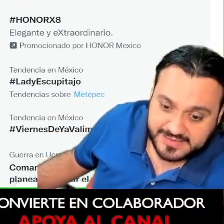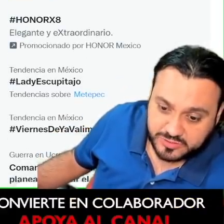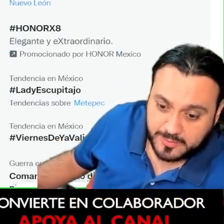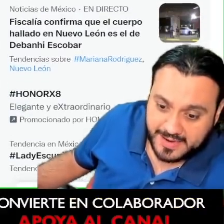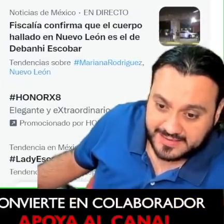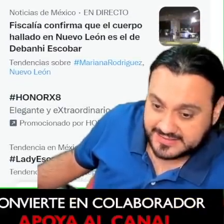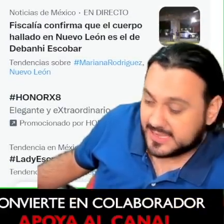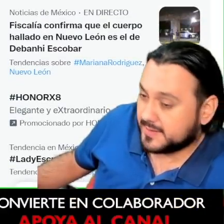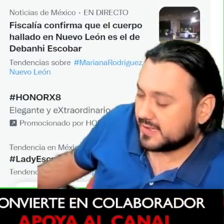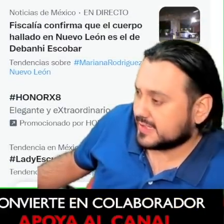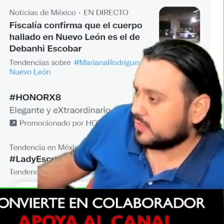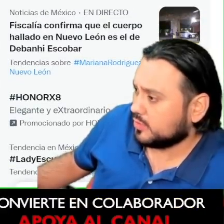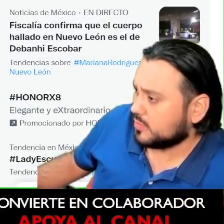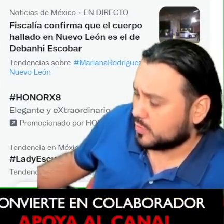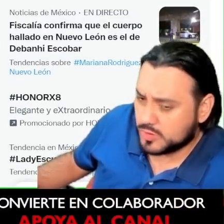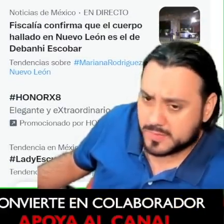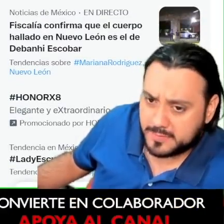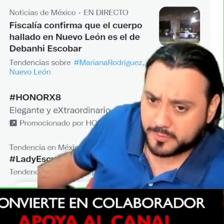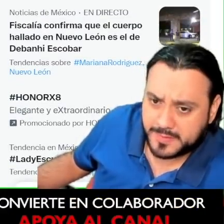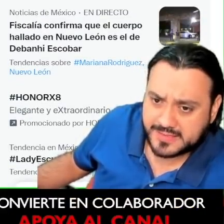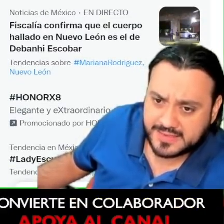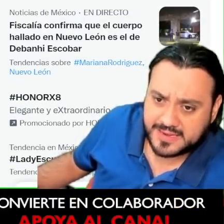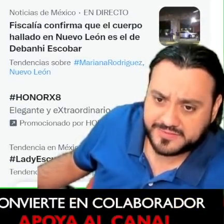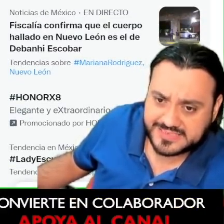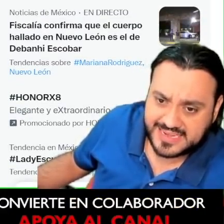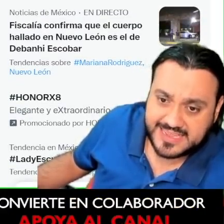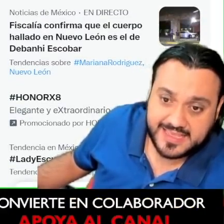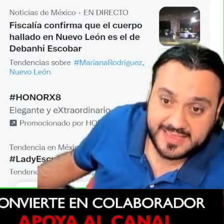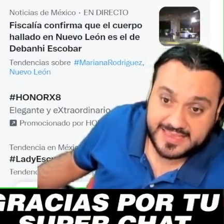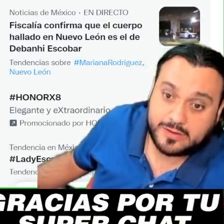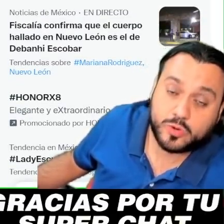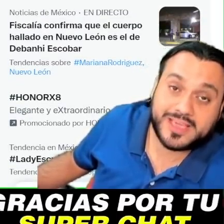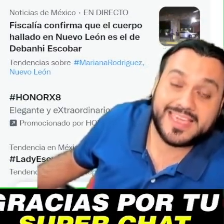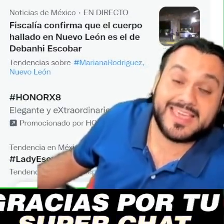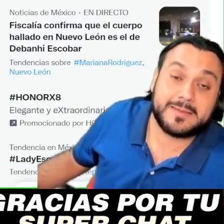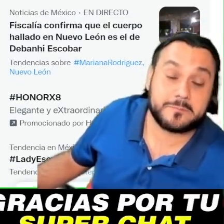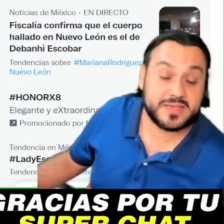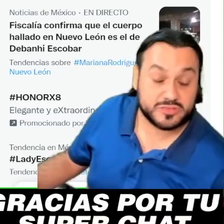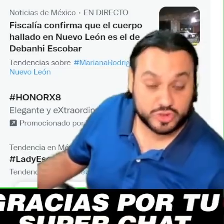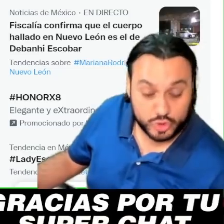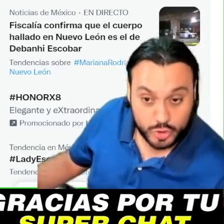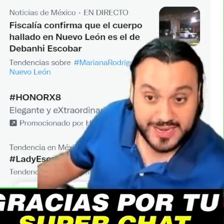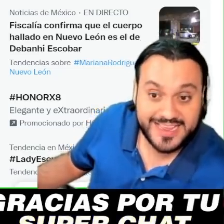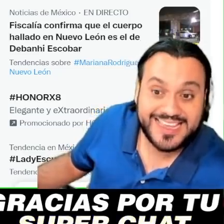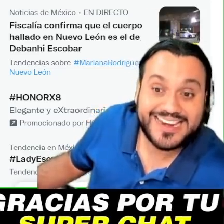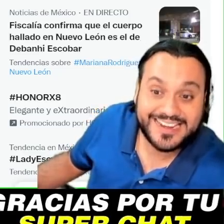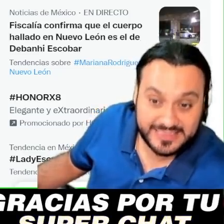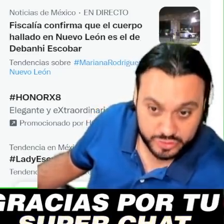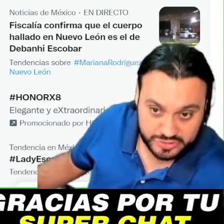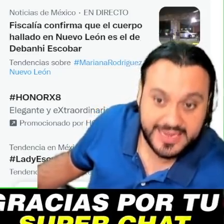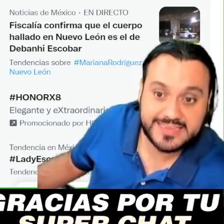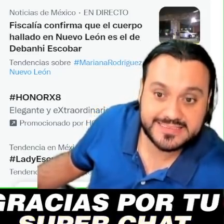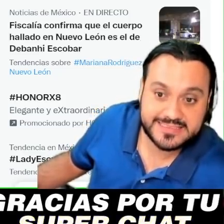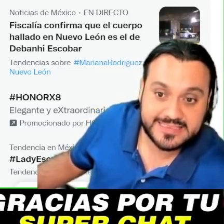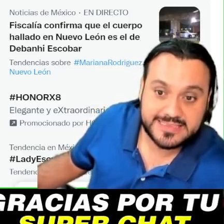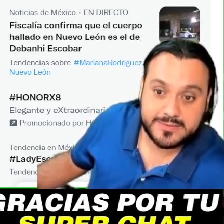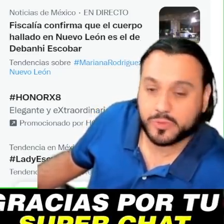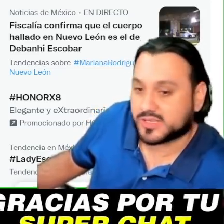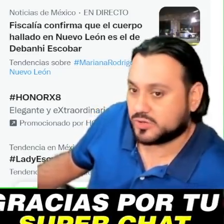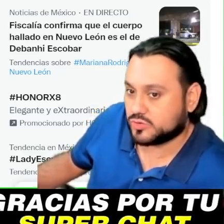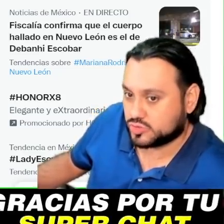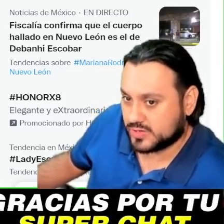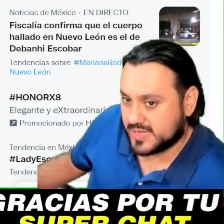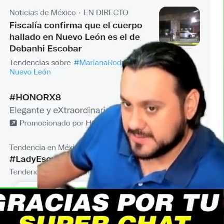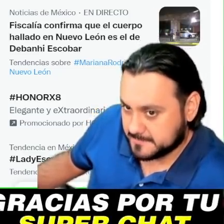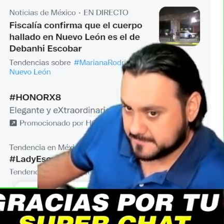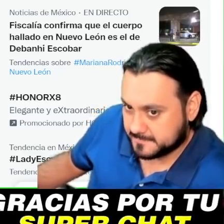de Devani Escobar se ha manejado muy mal por parte de la fiscalía en lo que mencionan en redes sociales, porque